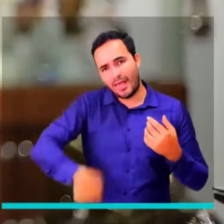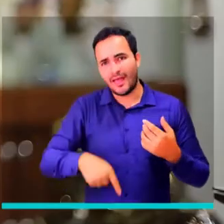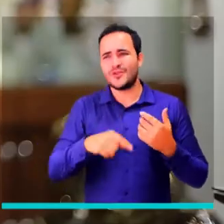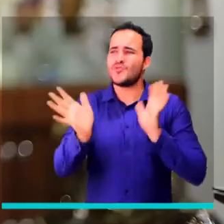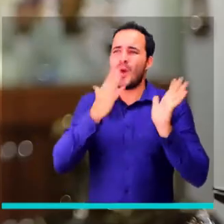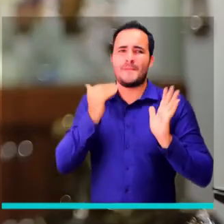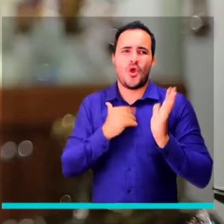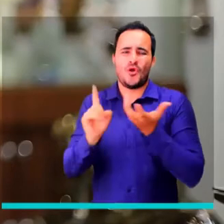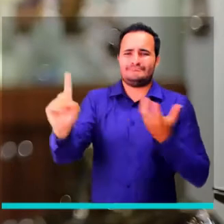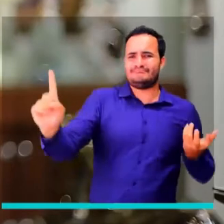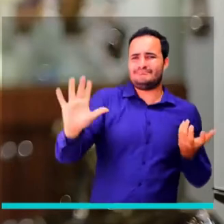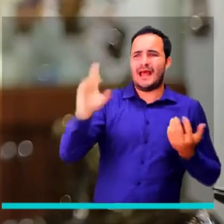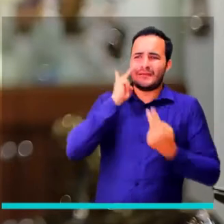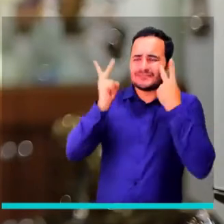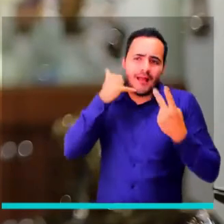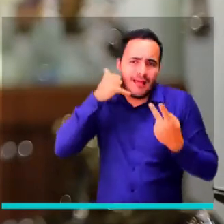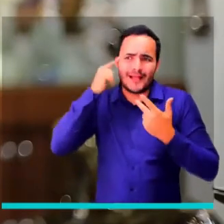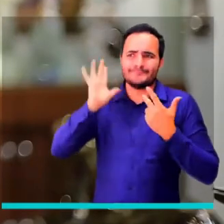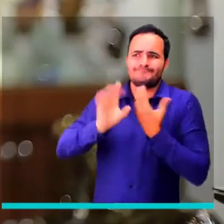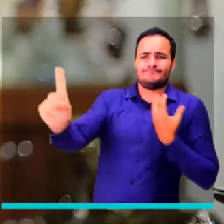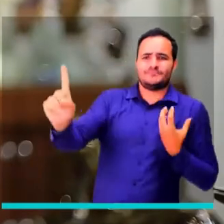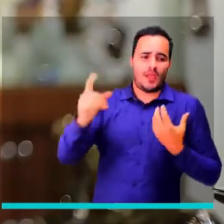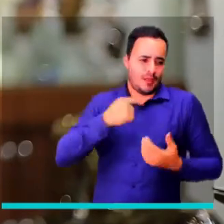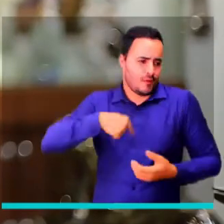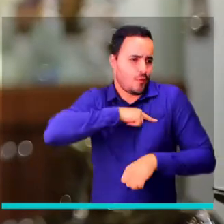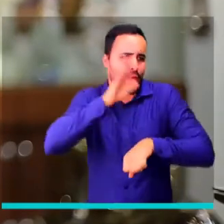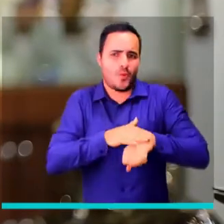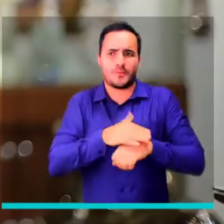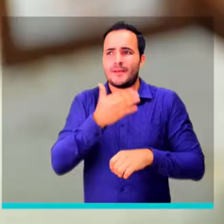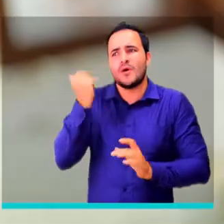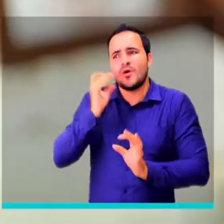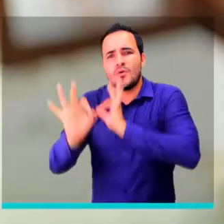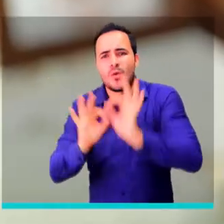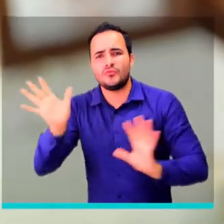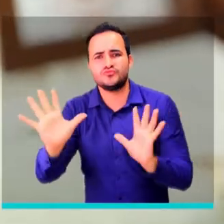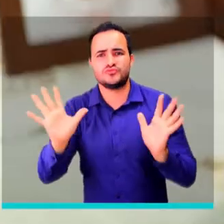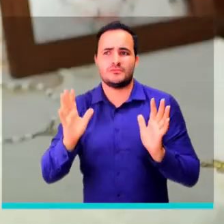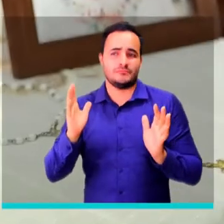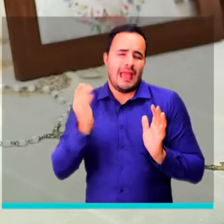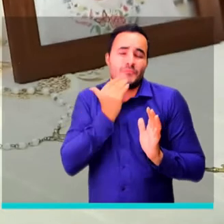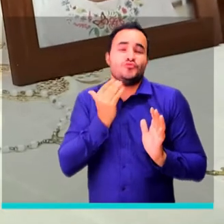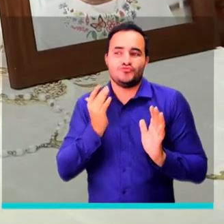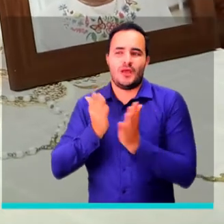a visitarla, no la cuidamos como debería de ser, tuviéramos a la abuela.